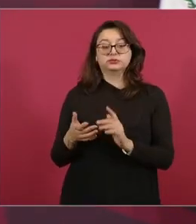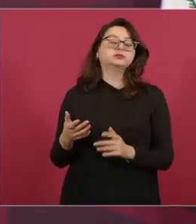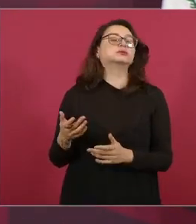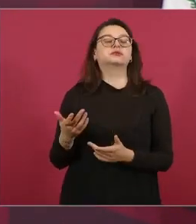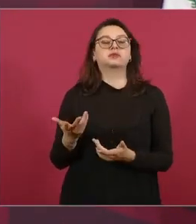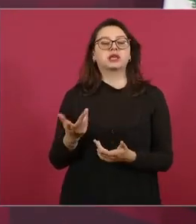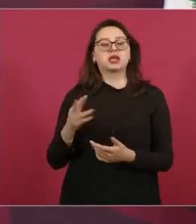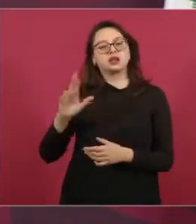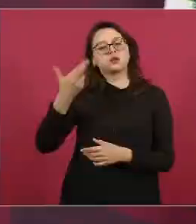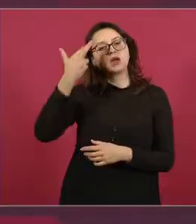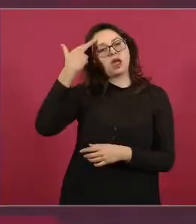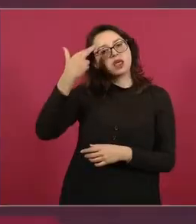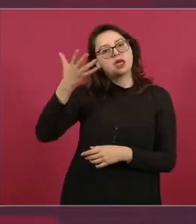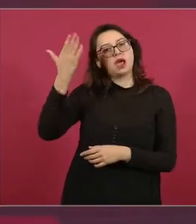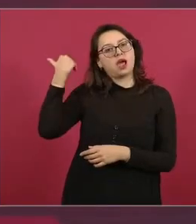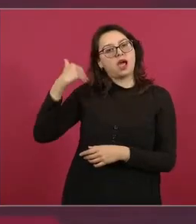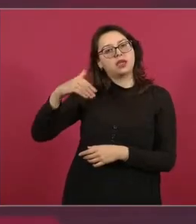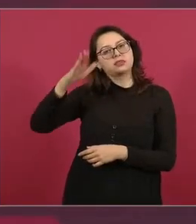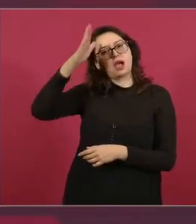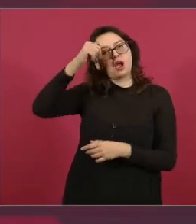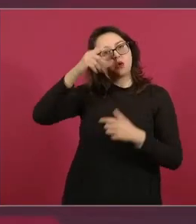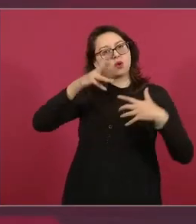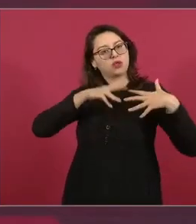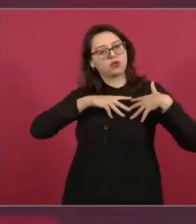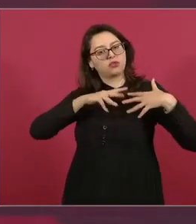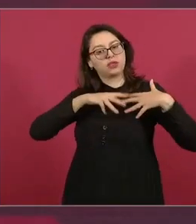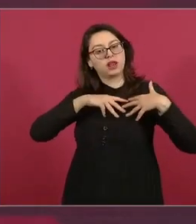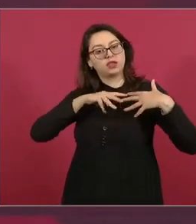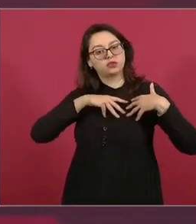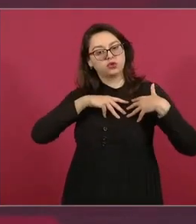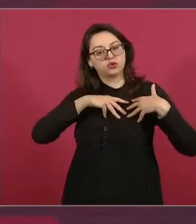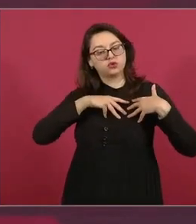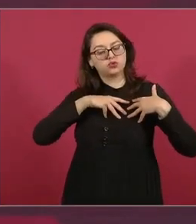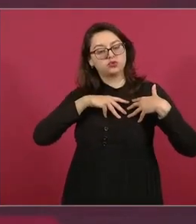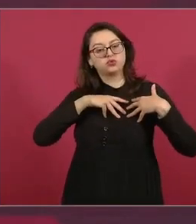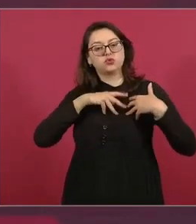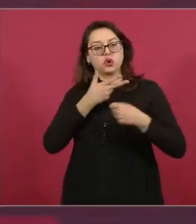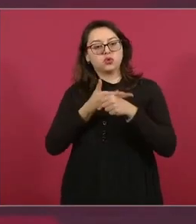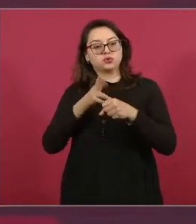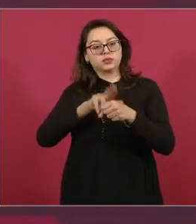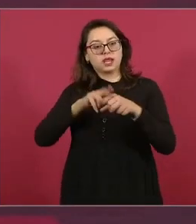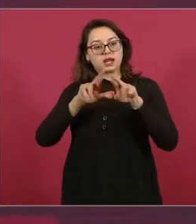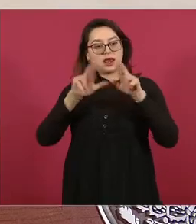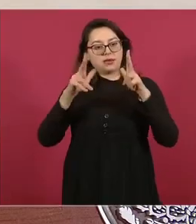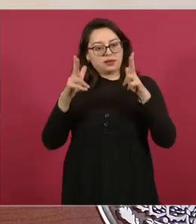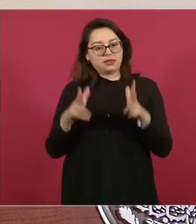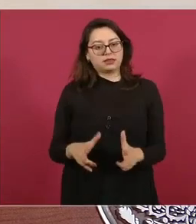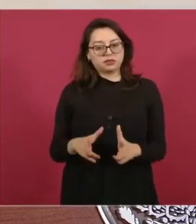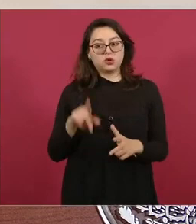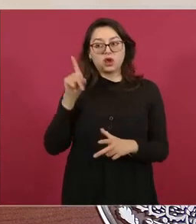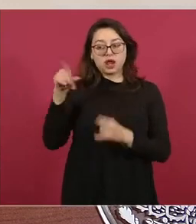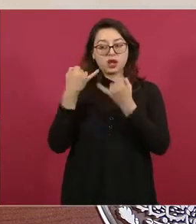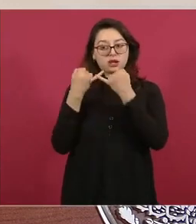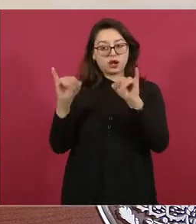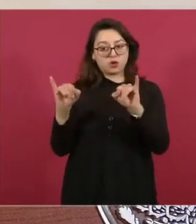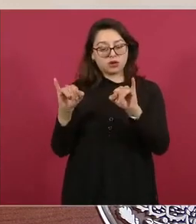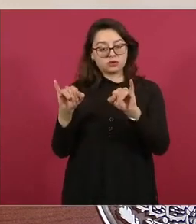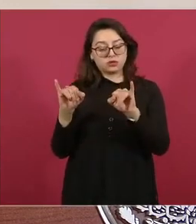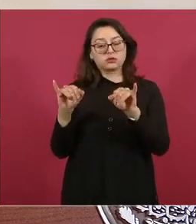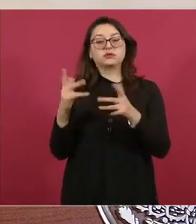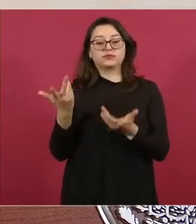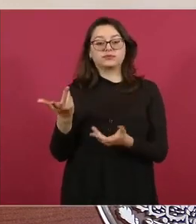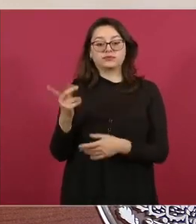el Teletón. En la montaña de Guerrero se va a inaugurar el